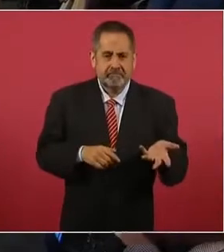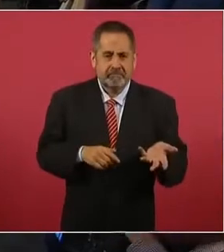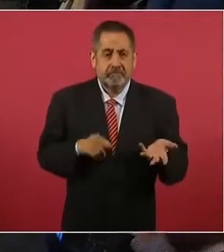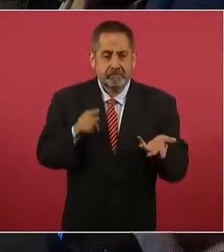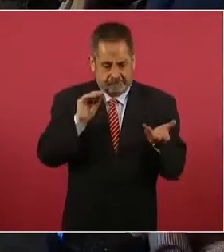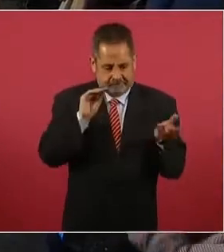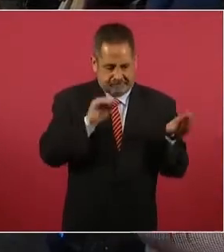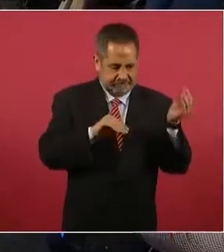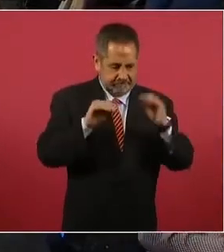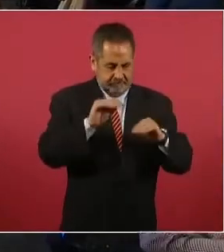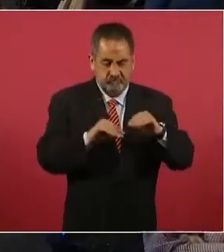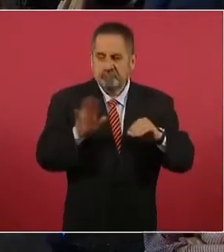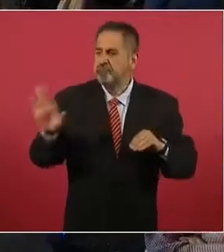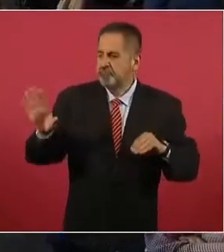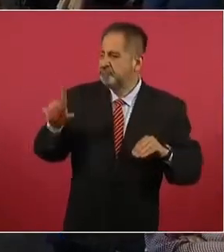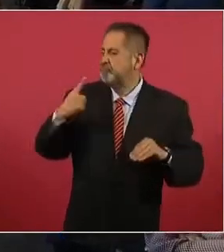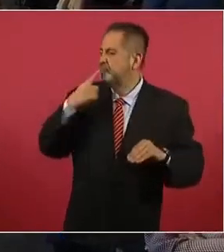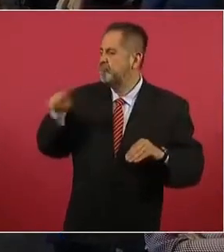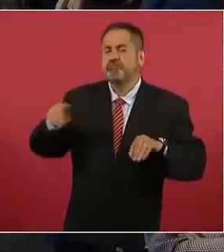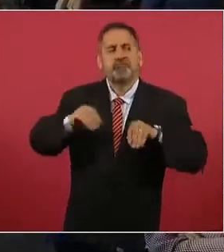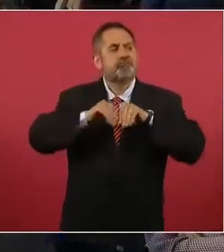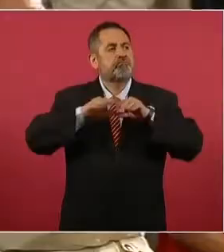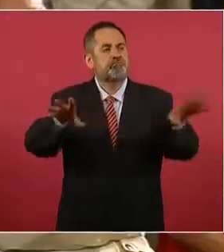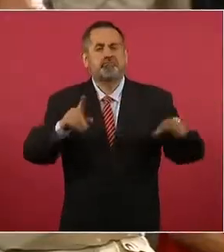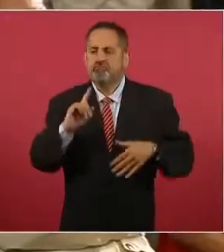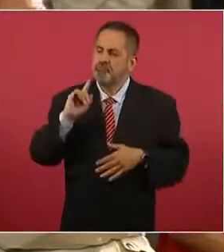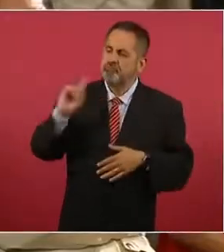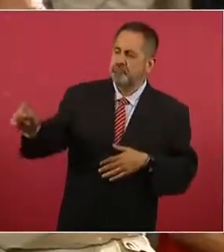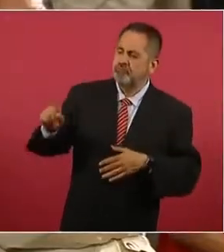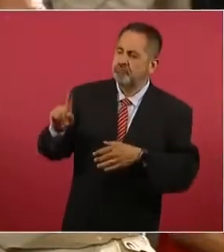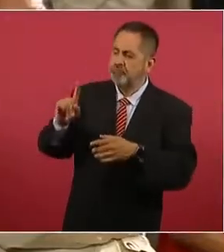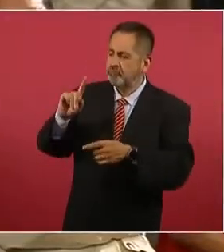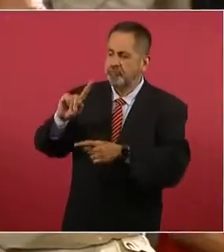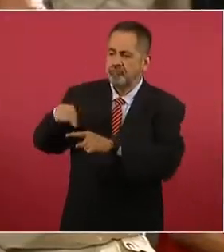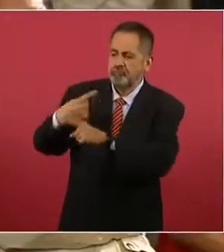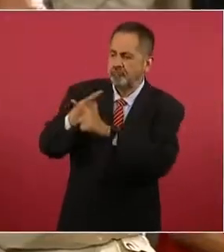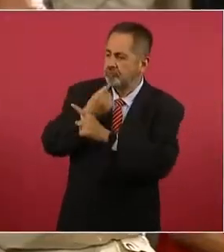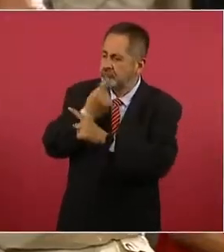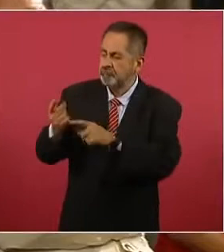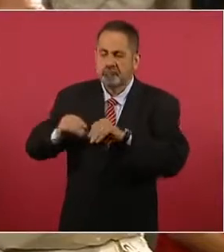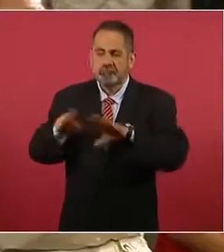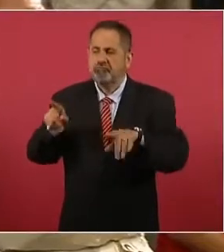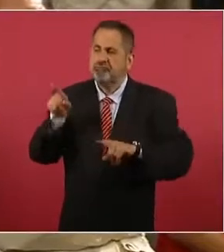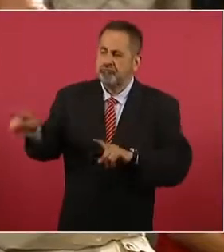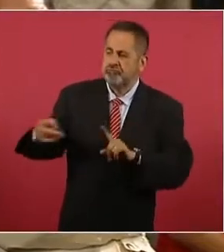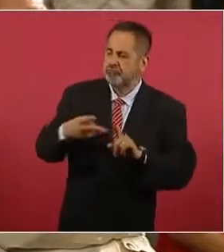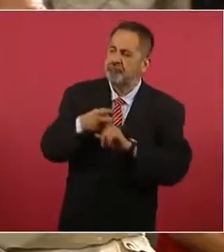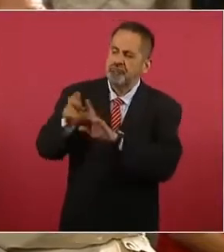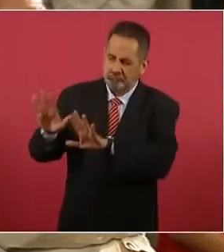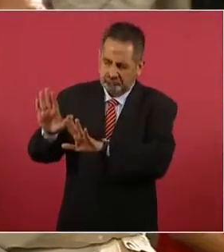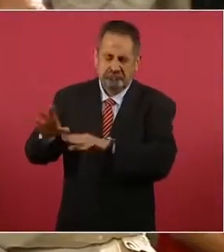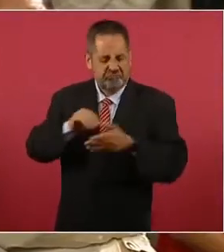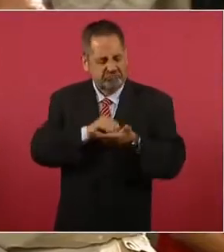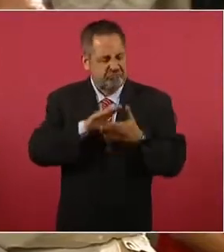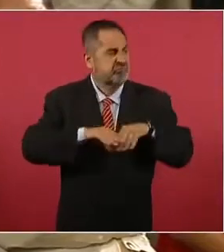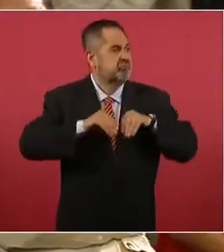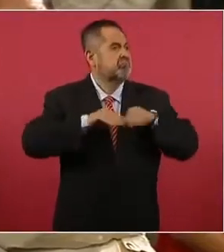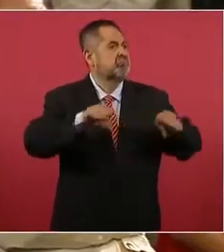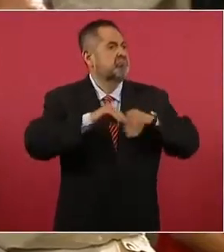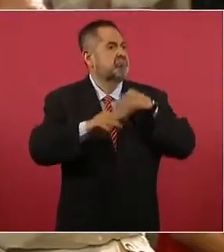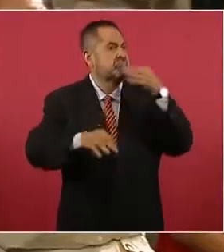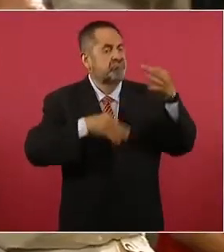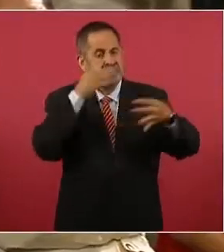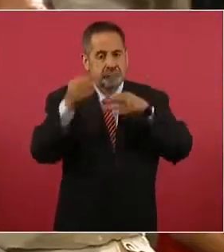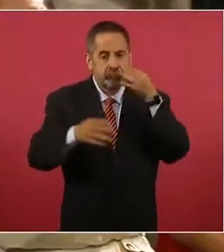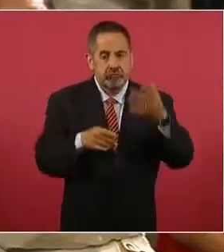decir: yo te voy a quemar a ti, decir que tú eres un violador de niños, que tú eres un secuestrador, etcétera. Entonces, muchas